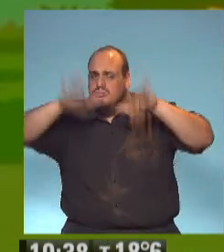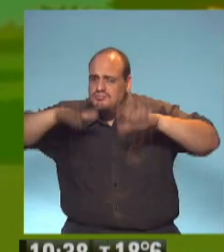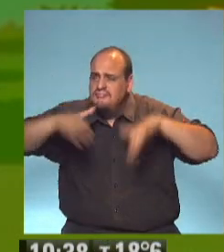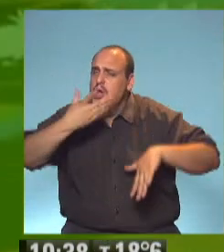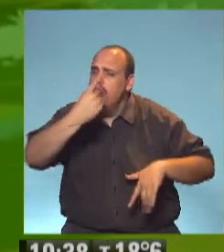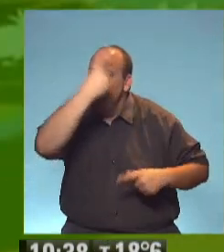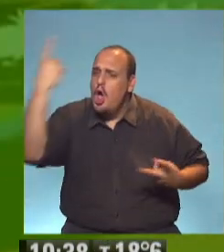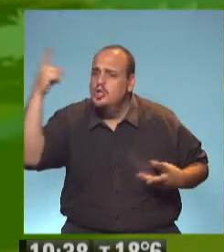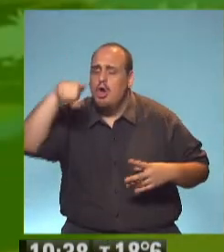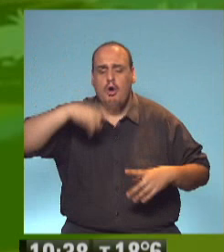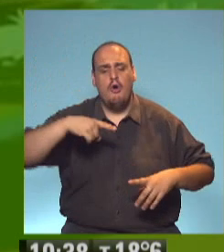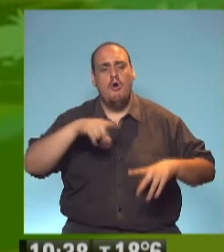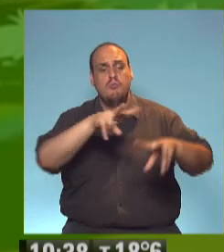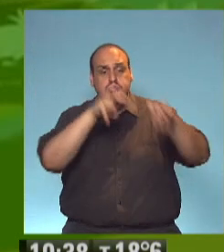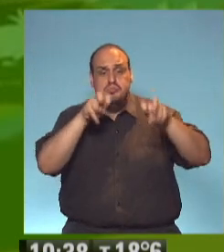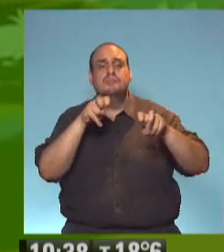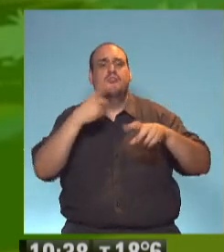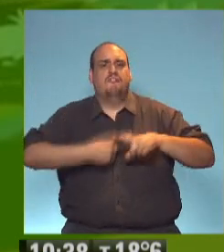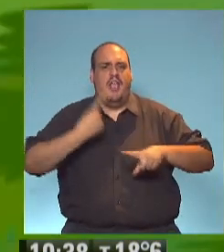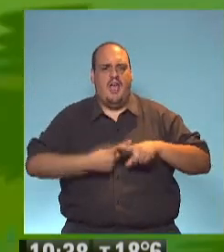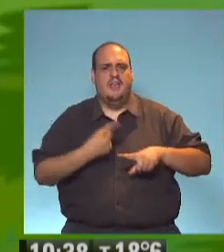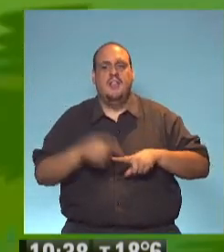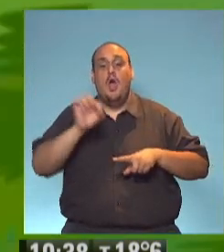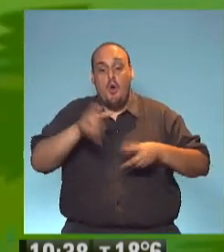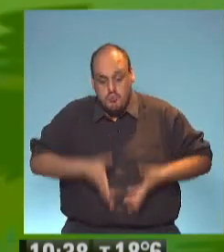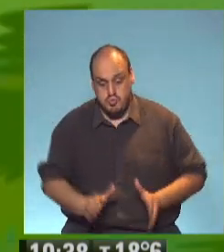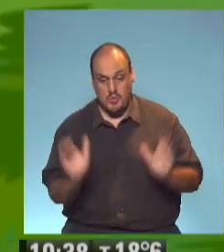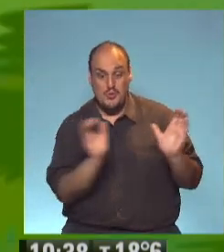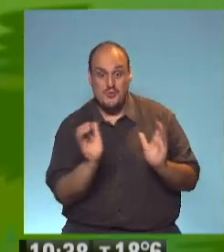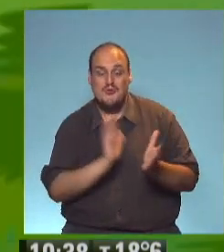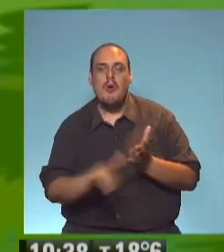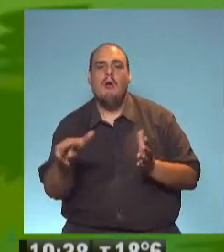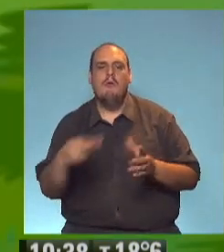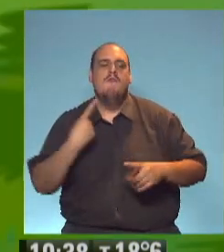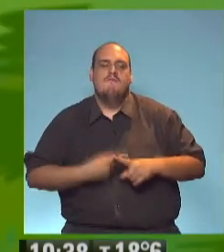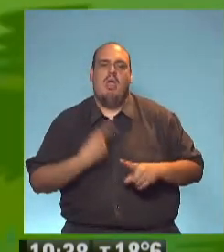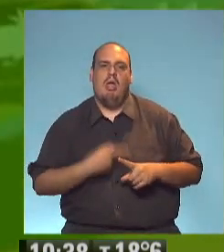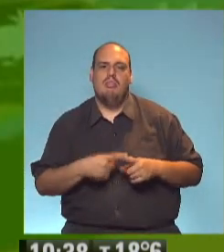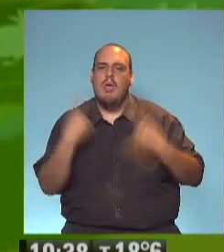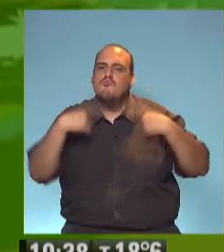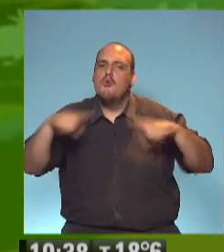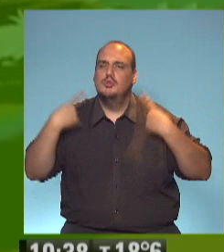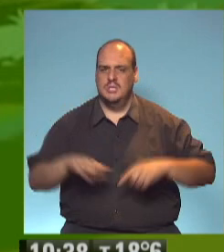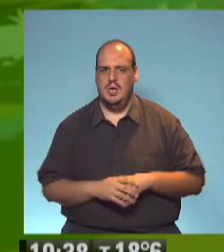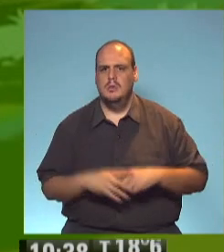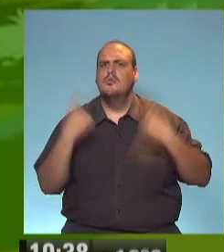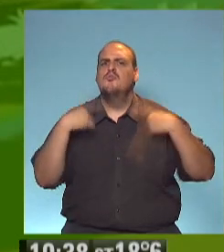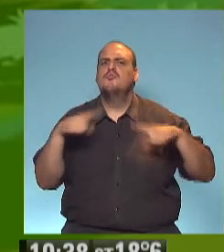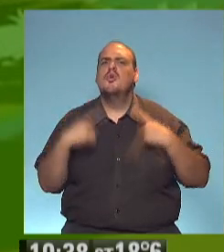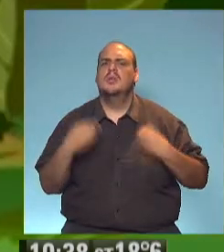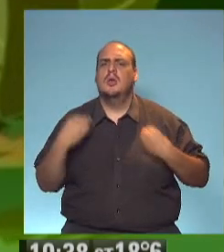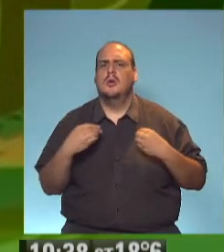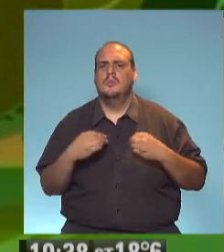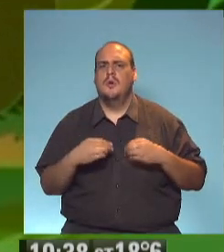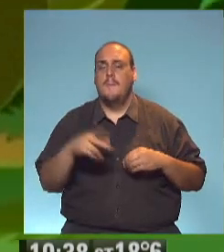festejar la casa o recibir a los recién nacidos. ¿Y con qué hacían la música, Atahualpa Yupanqui? Con un tronco hueco